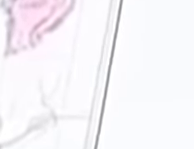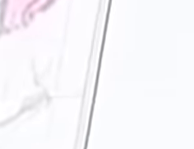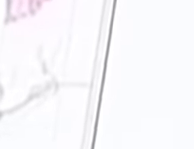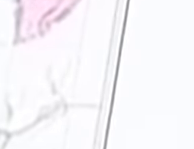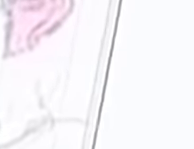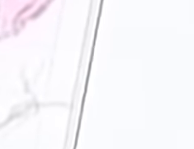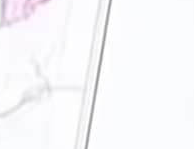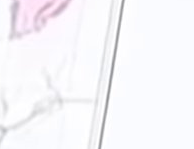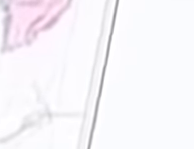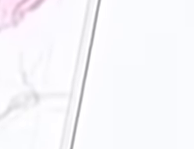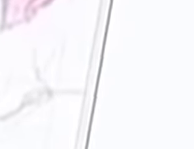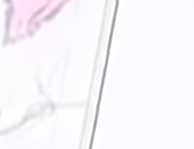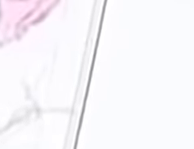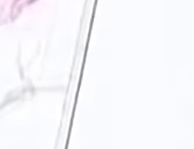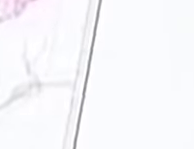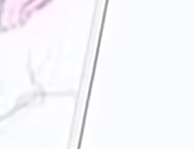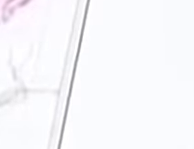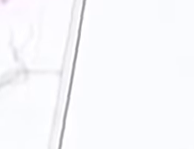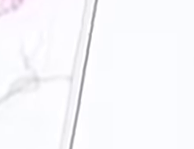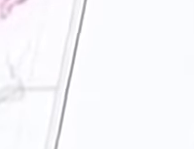pacífica,